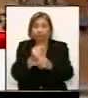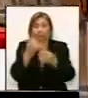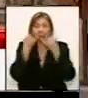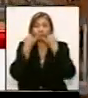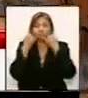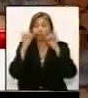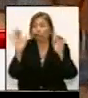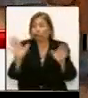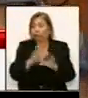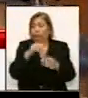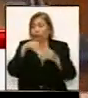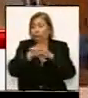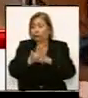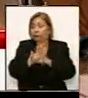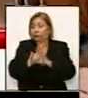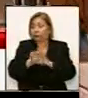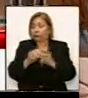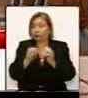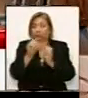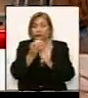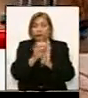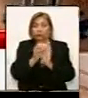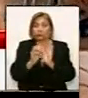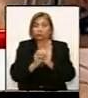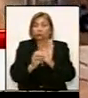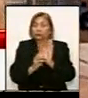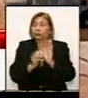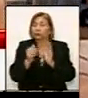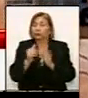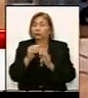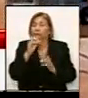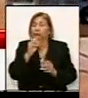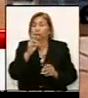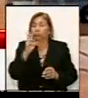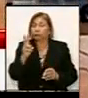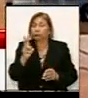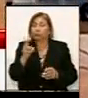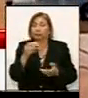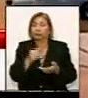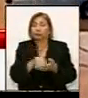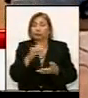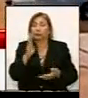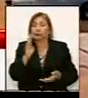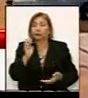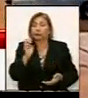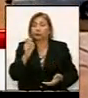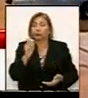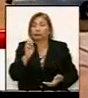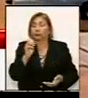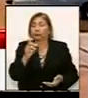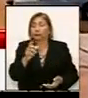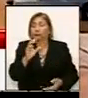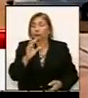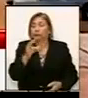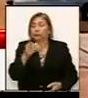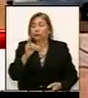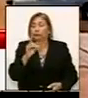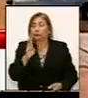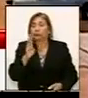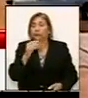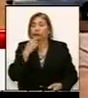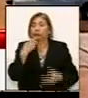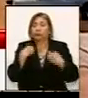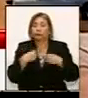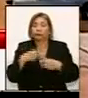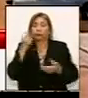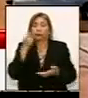que propone el archivo de la denuncia constitucional número 02, formulada por los ciudadanos Augusto Pretel Rada y Augusto Chunga Ramírez contra el ex magistrado del